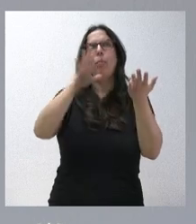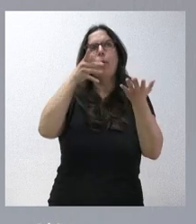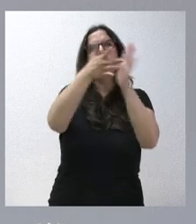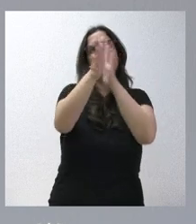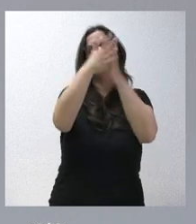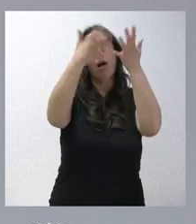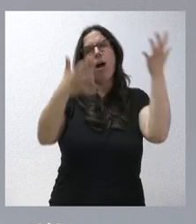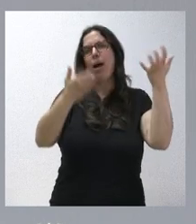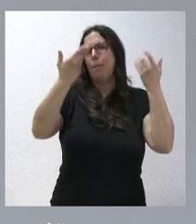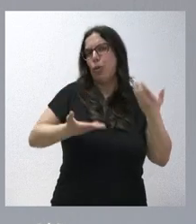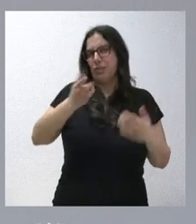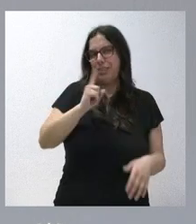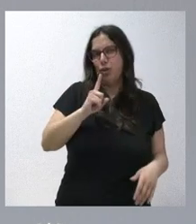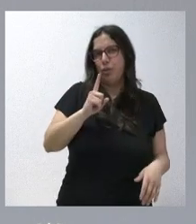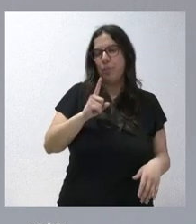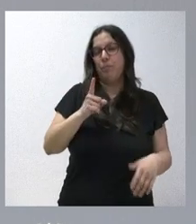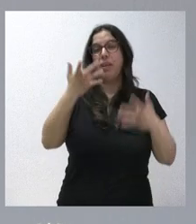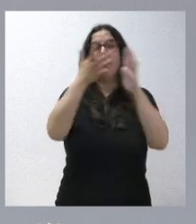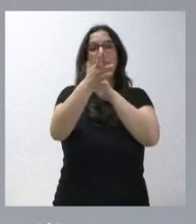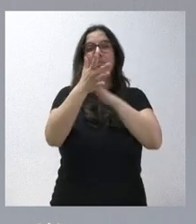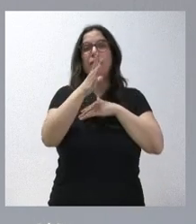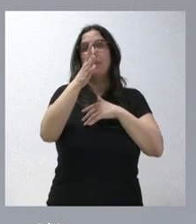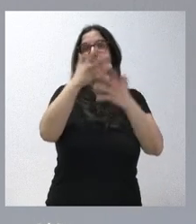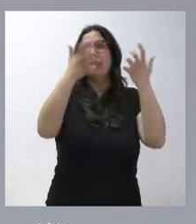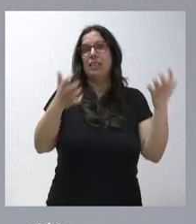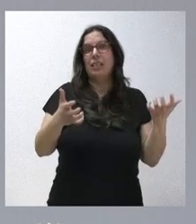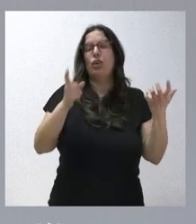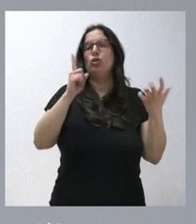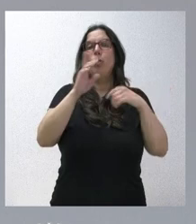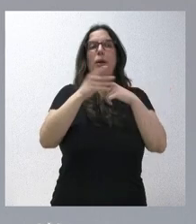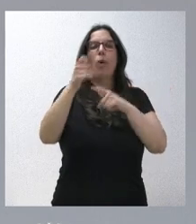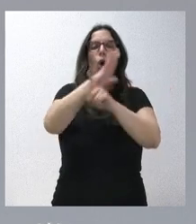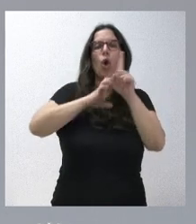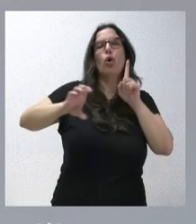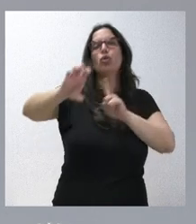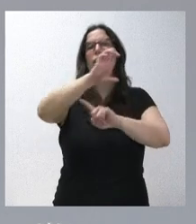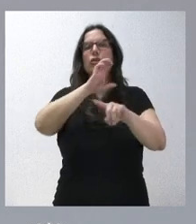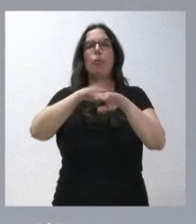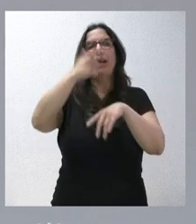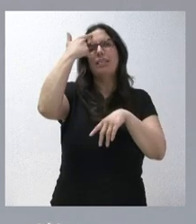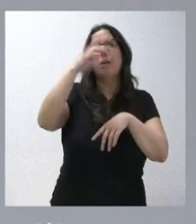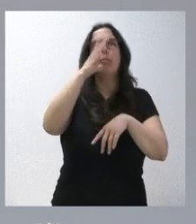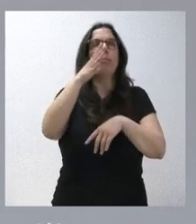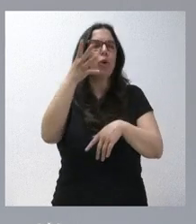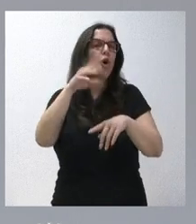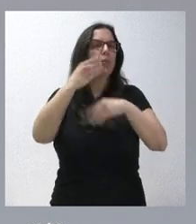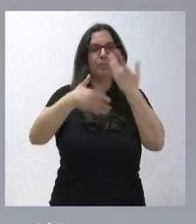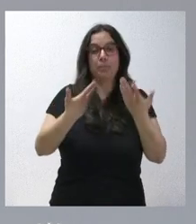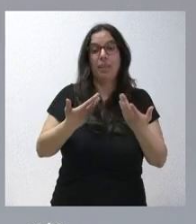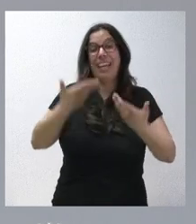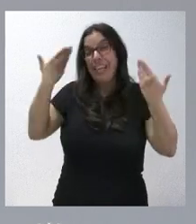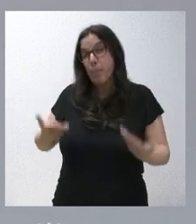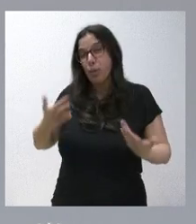normativos posiciones de motivos simplemente son exegéticas marcan un poco el ámbito en el que la norma se va a producir la parte